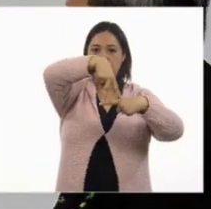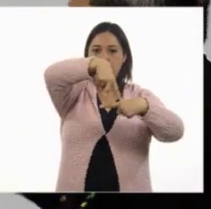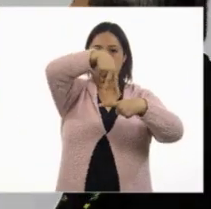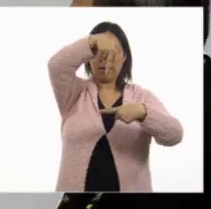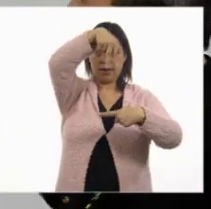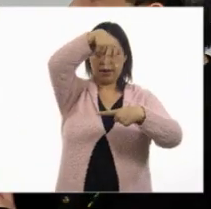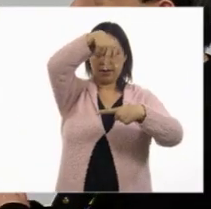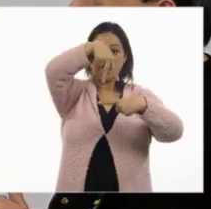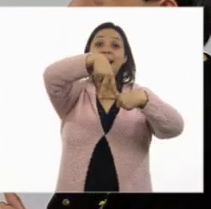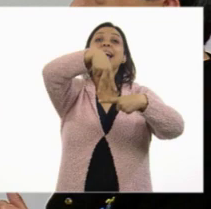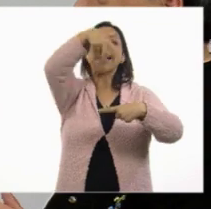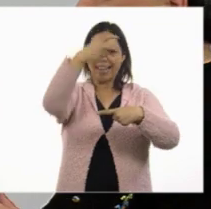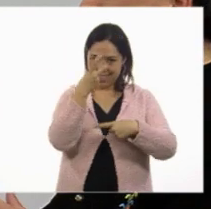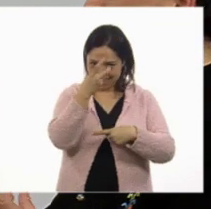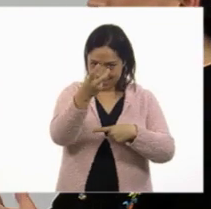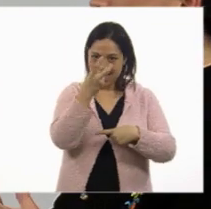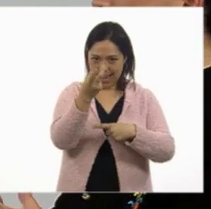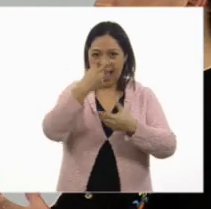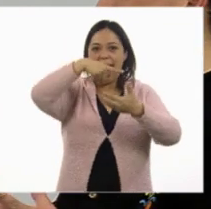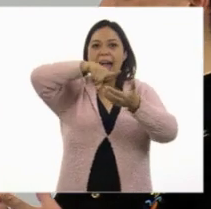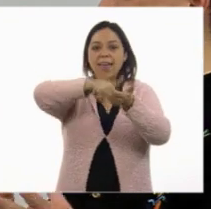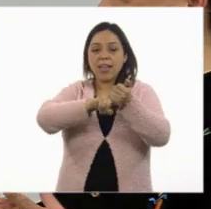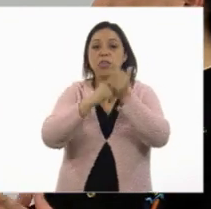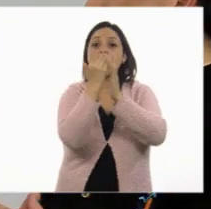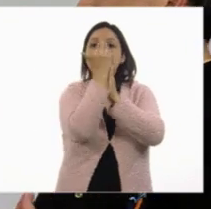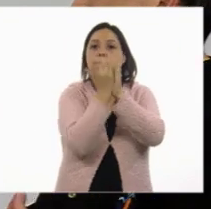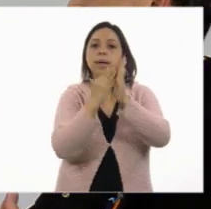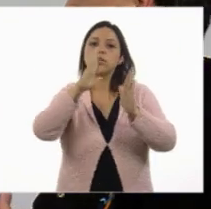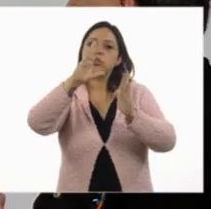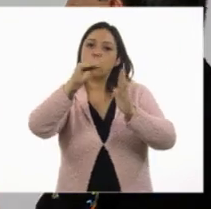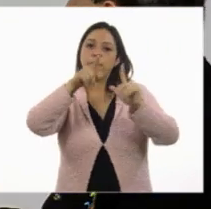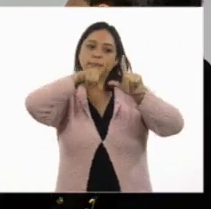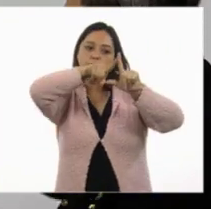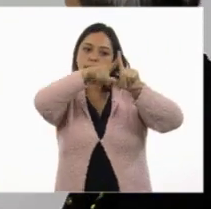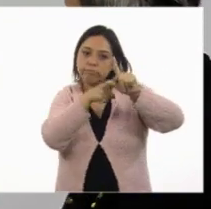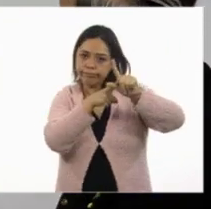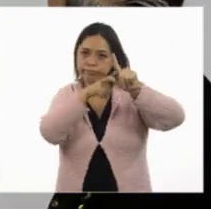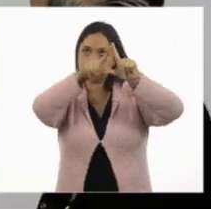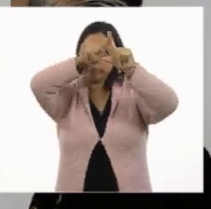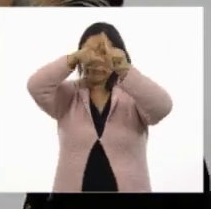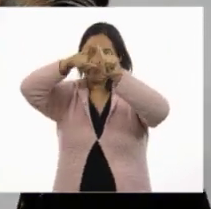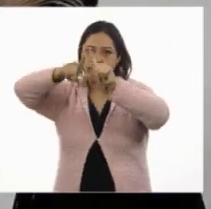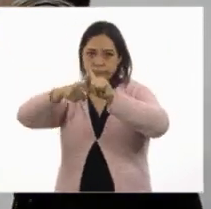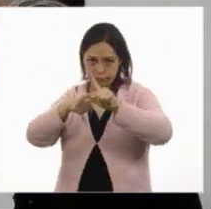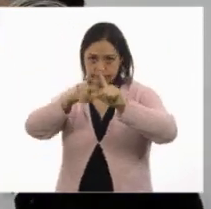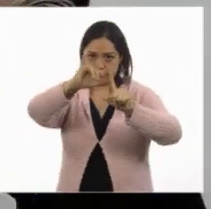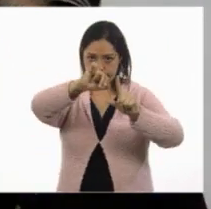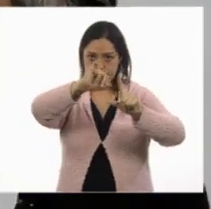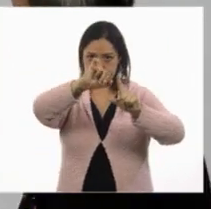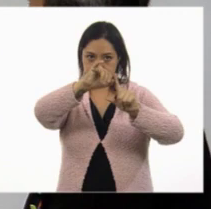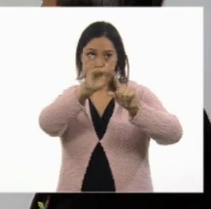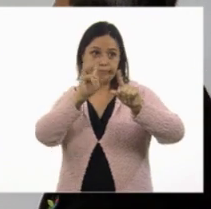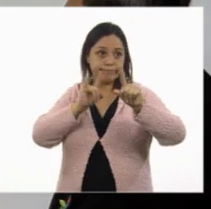isósceles, tiene 3 ángulos agudos. ¿Por qué? Porque miden menos de 90 grados. Vamos a colocarlo